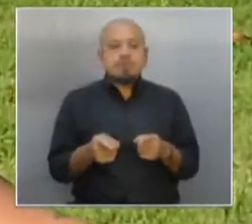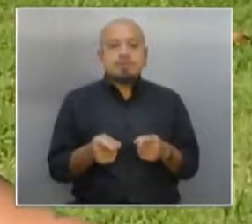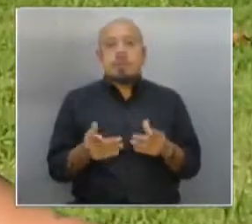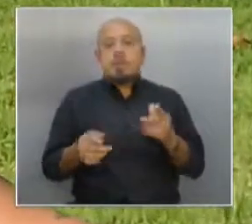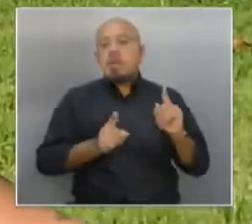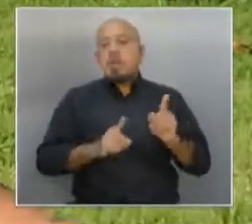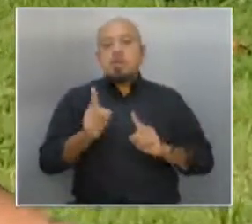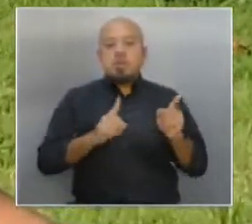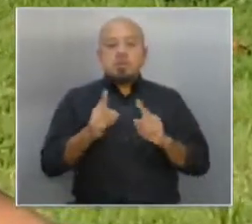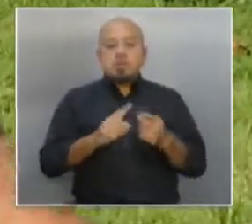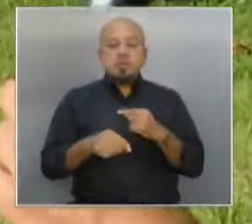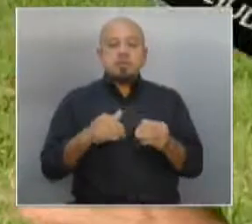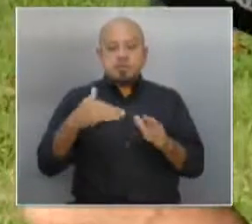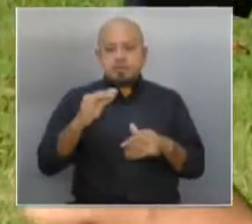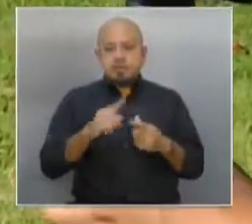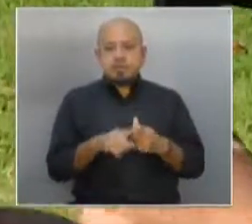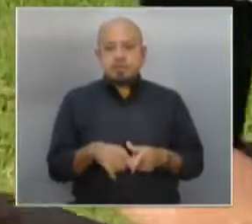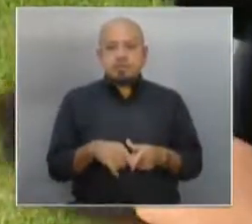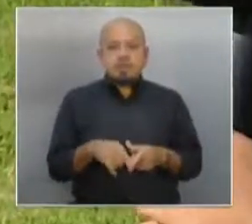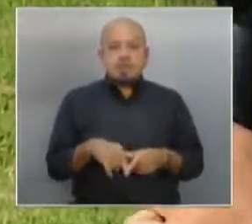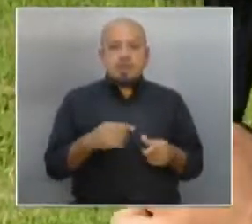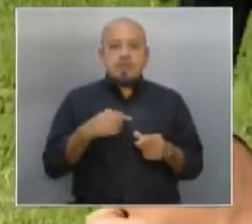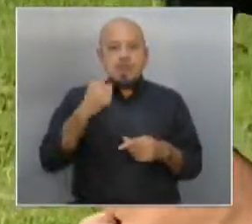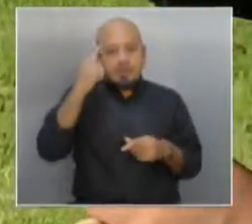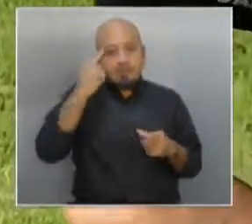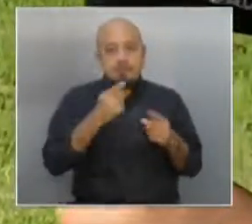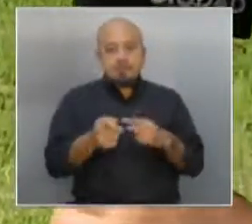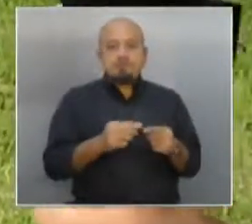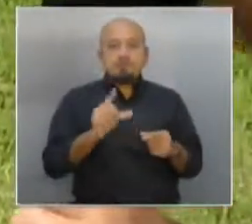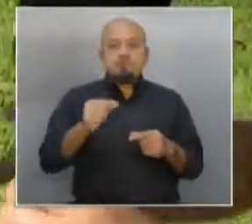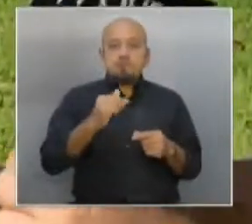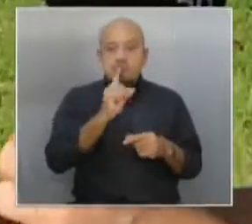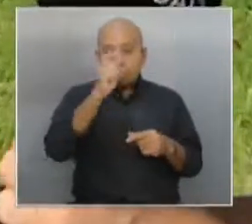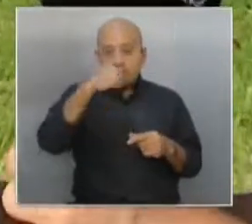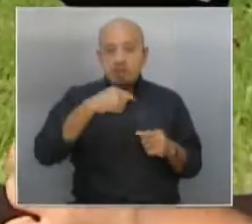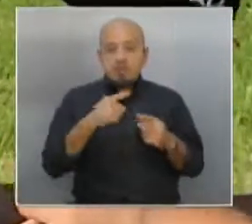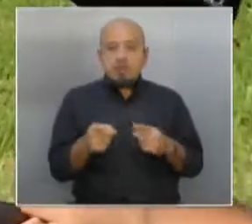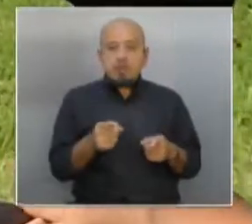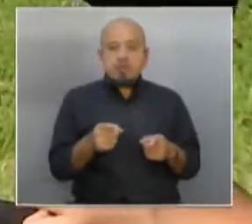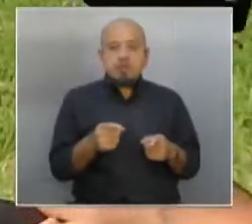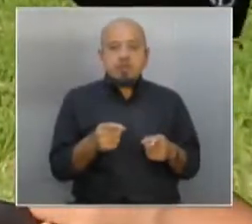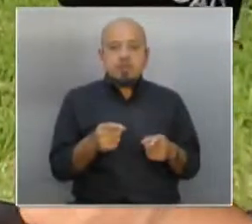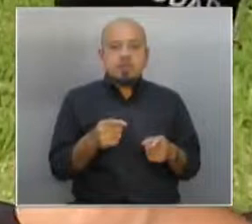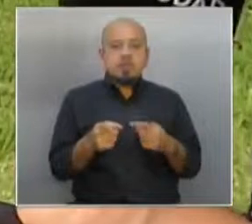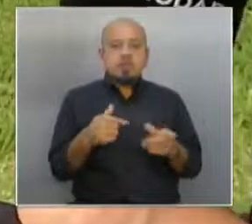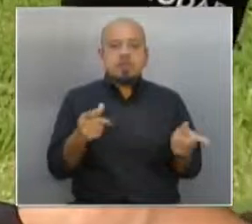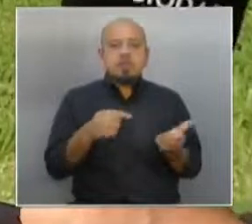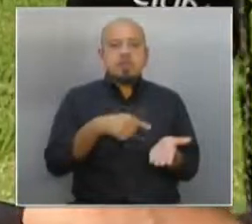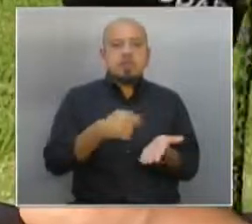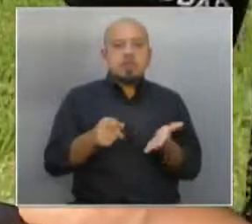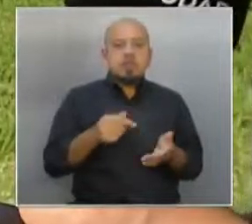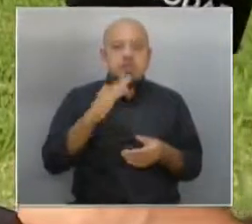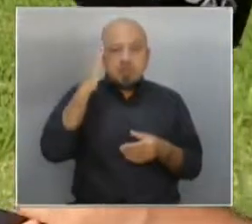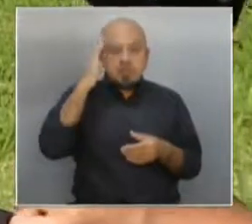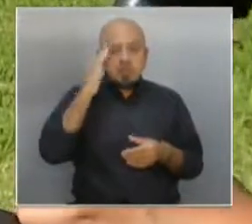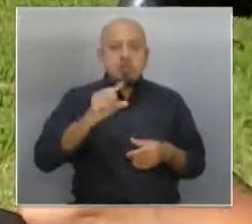alguna se evoca más a eso. ¿Les parece que tiene poca difusión, digo, que el montevideano que está como en la parte céntrica sabe poco